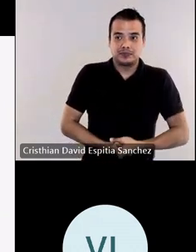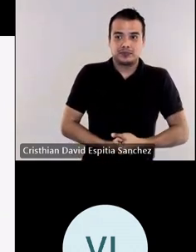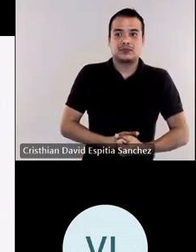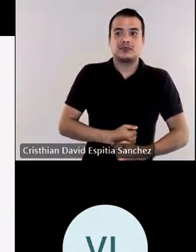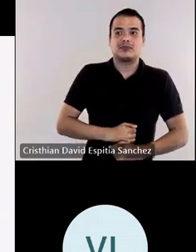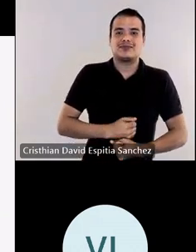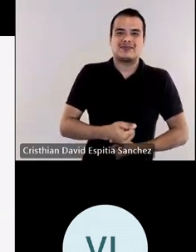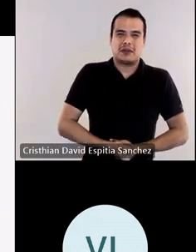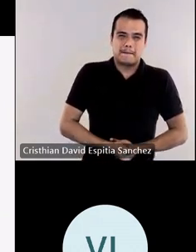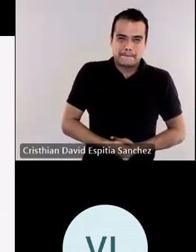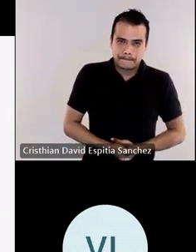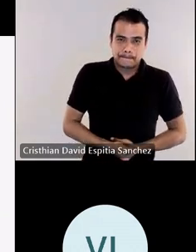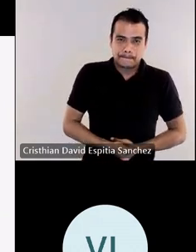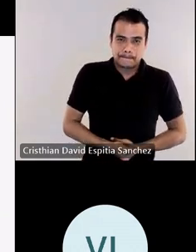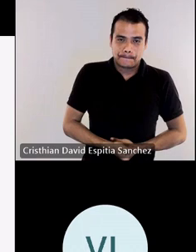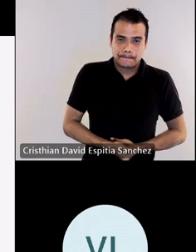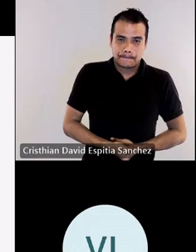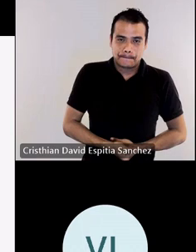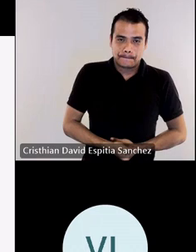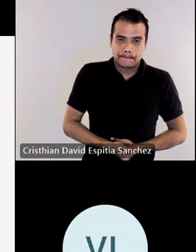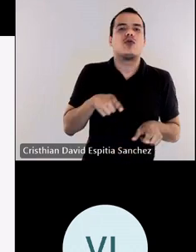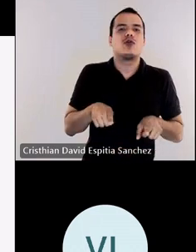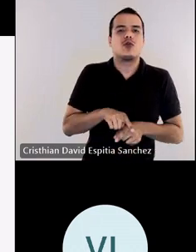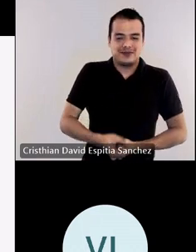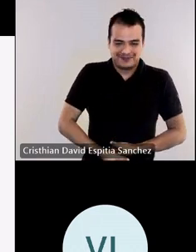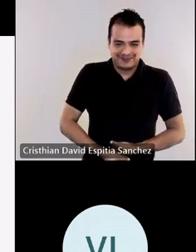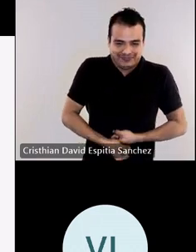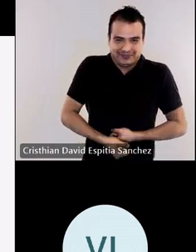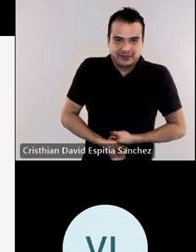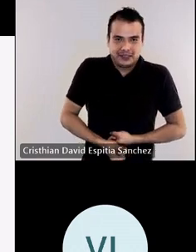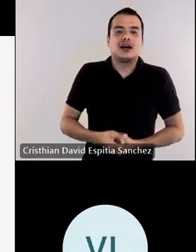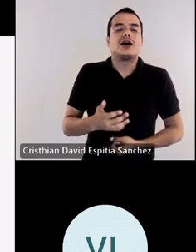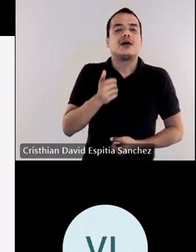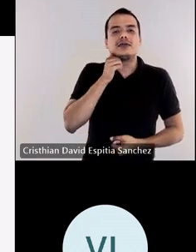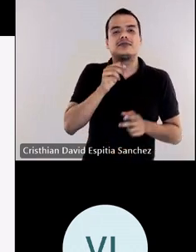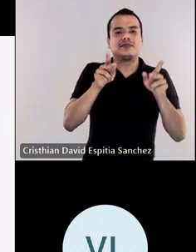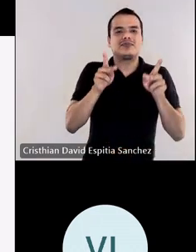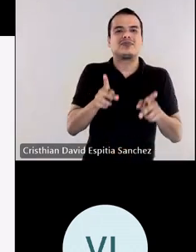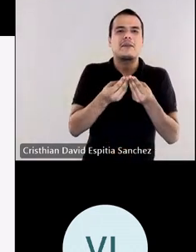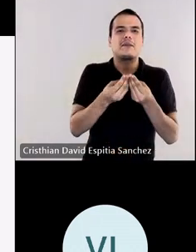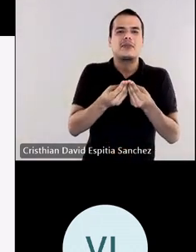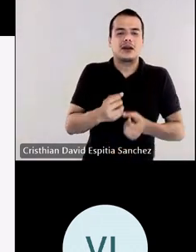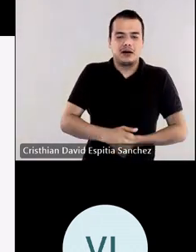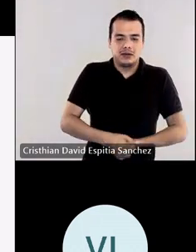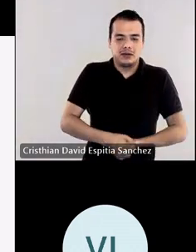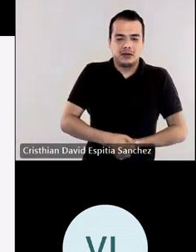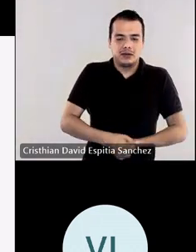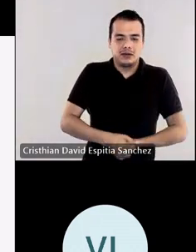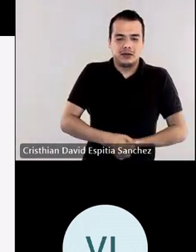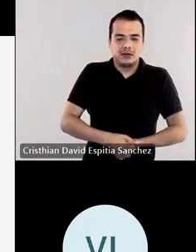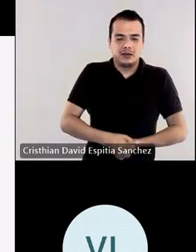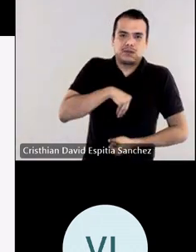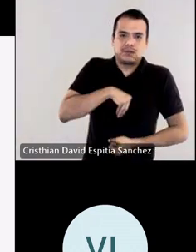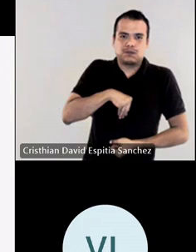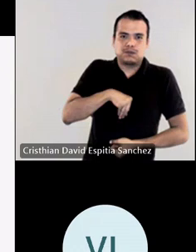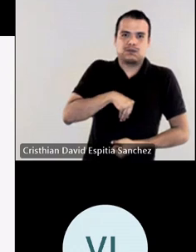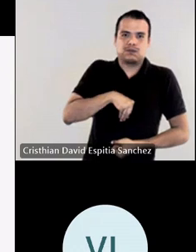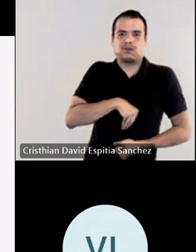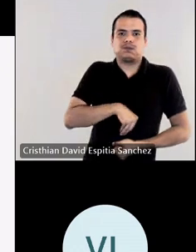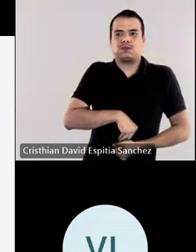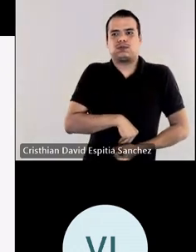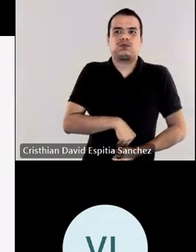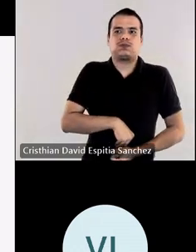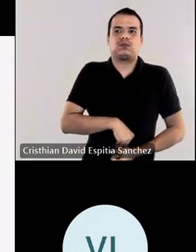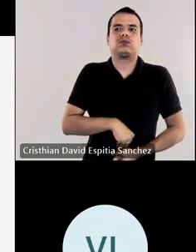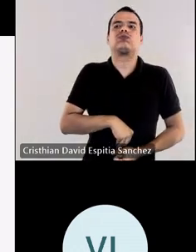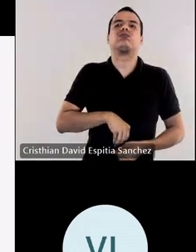inclusive como hacia arriba, como queriendo levantar esa víctima para que esa presión interna ayude a hacer un desplazamiento de esa